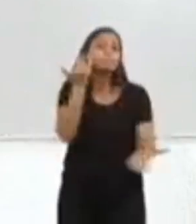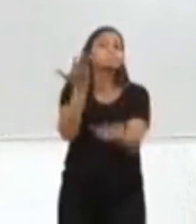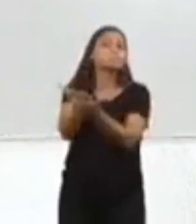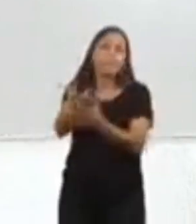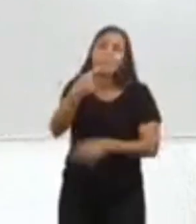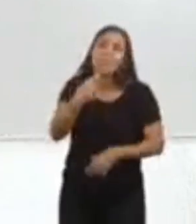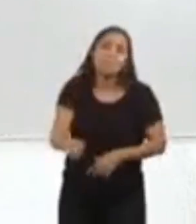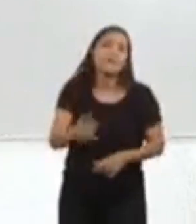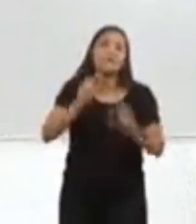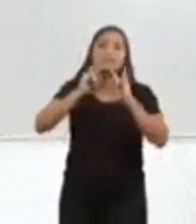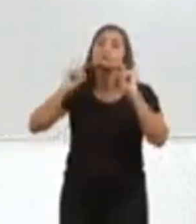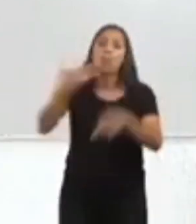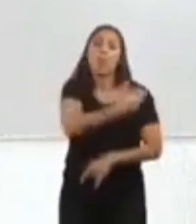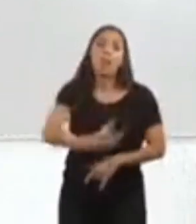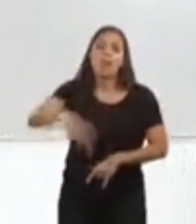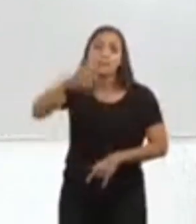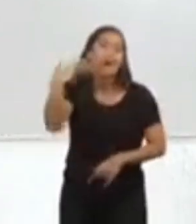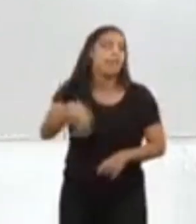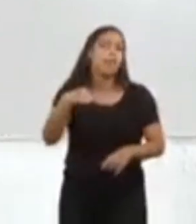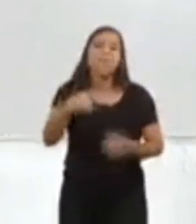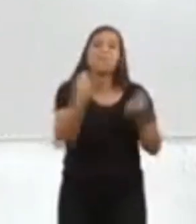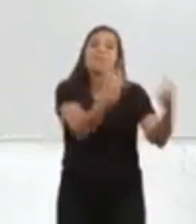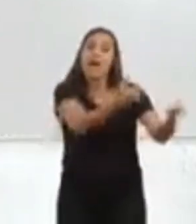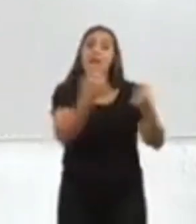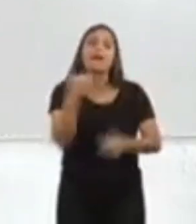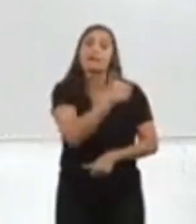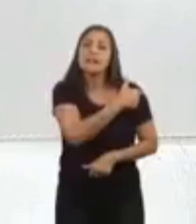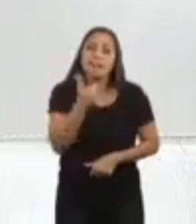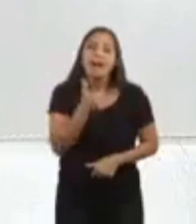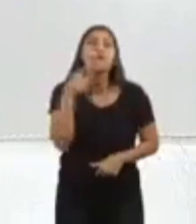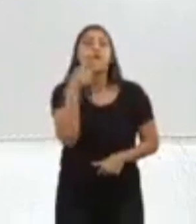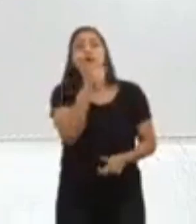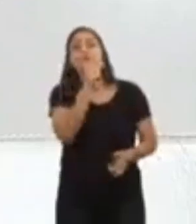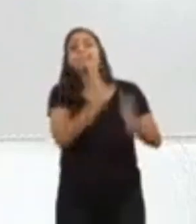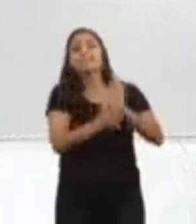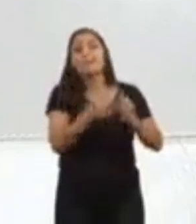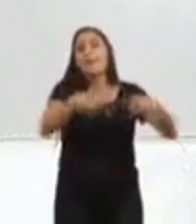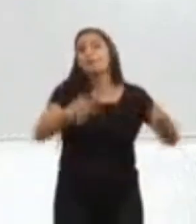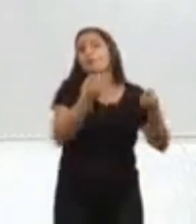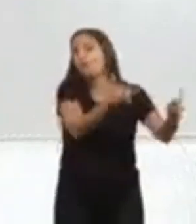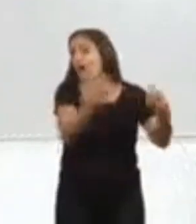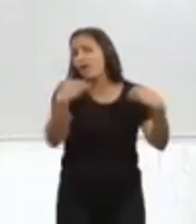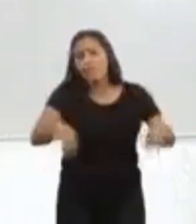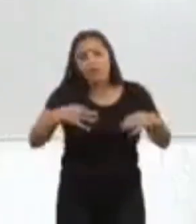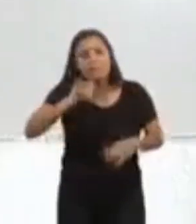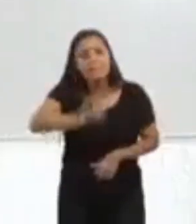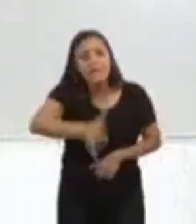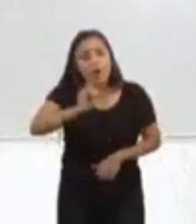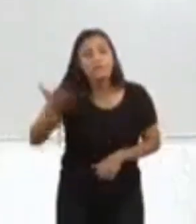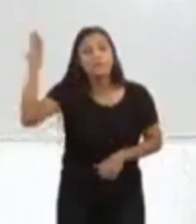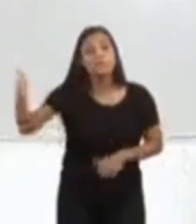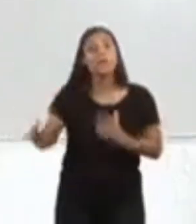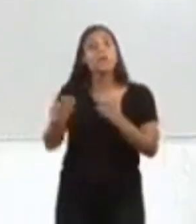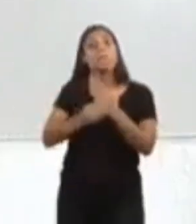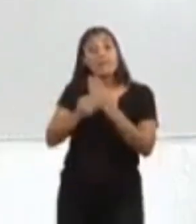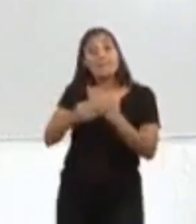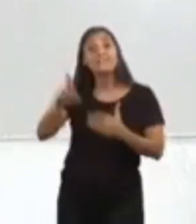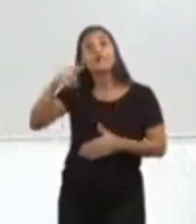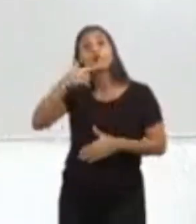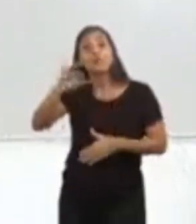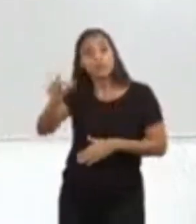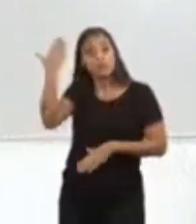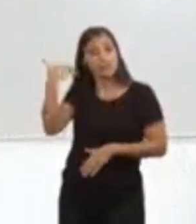que provea de medicación contra estas enfermedades a estos pacientes eh el ministro Mario ruso en el mes de marzo